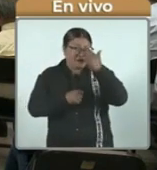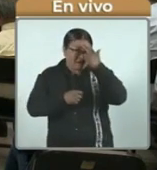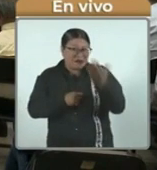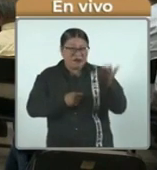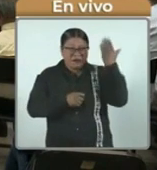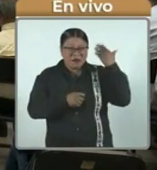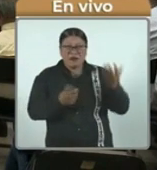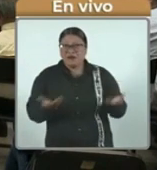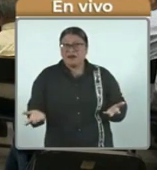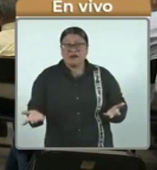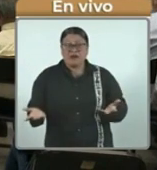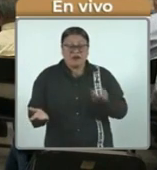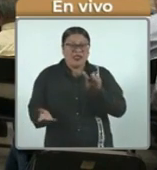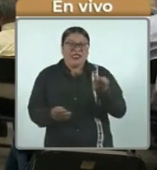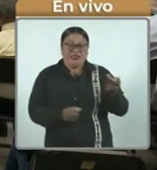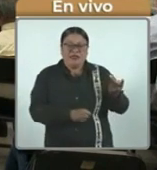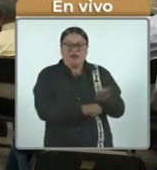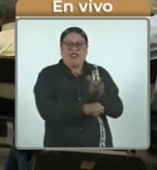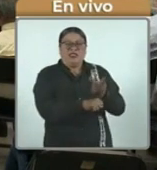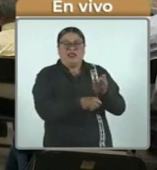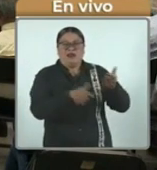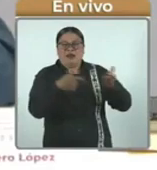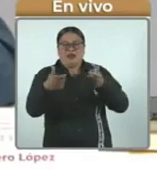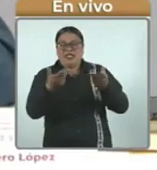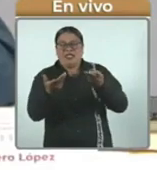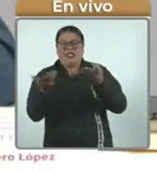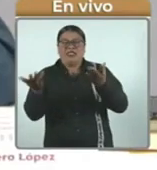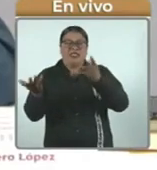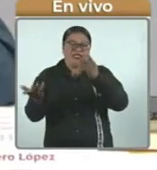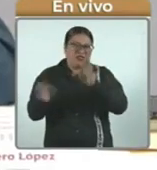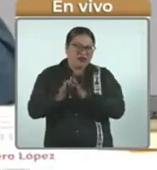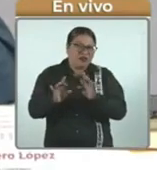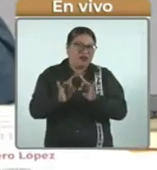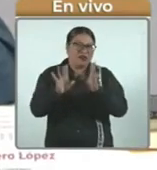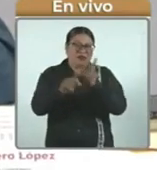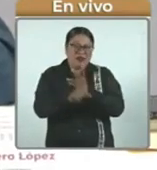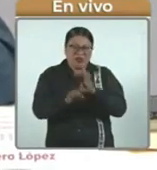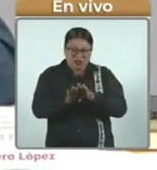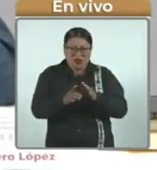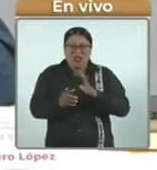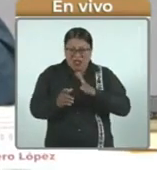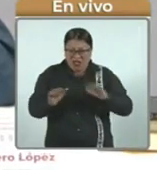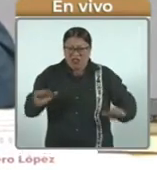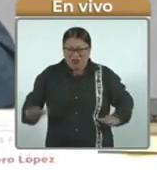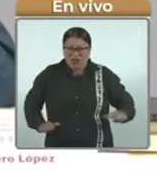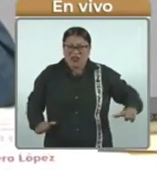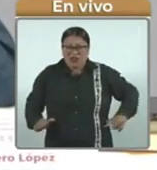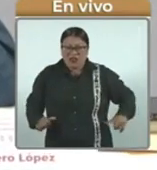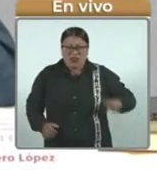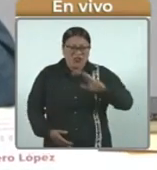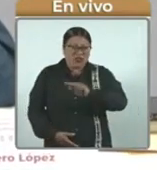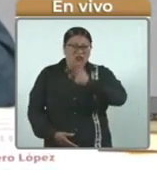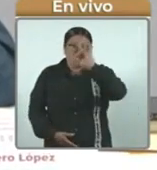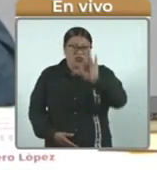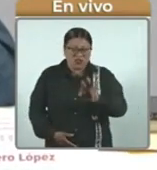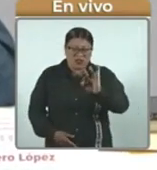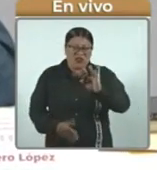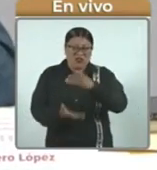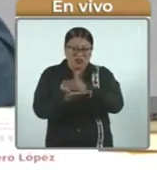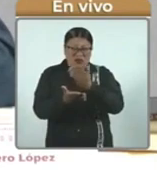pero estos últimos acontecimientos, vamos a apretar el paso. Y hay condiciones de gobernabilidad también. El 80% de los bloqueos se